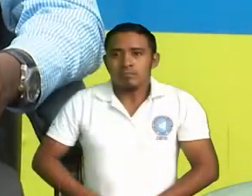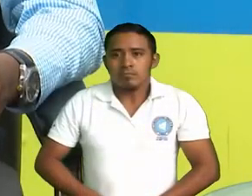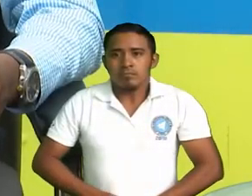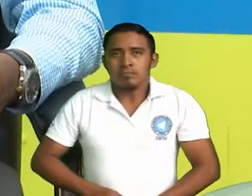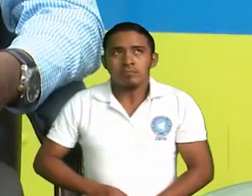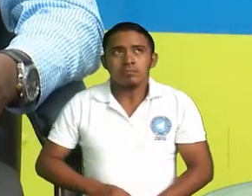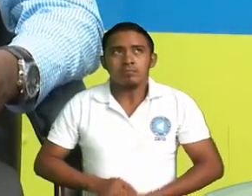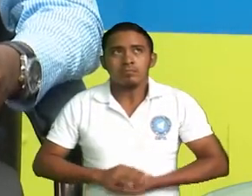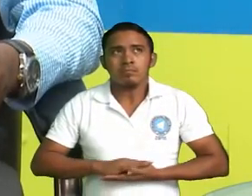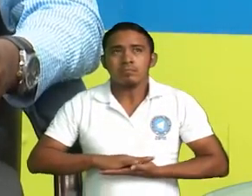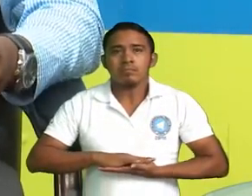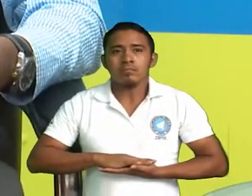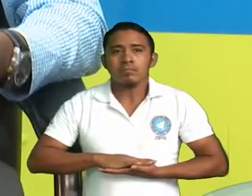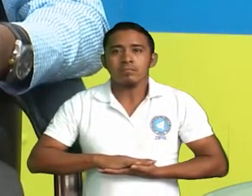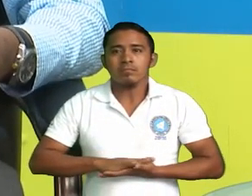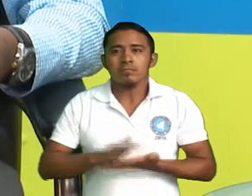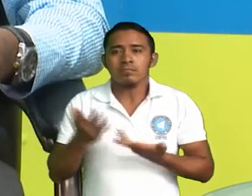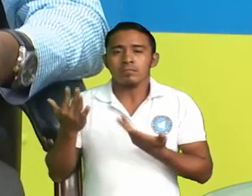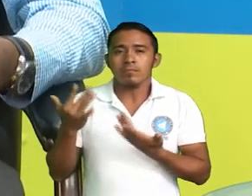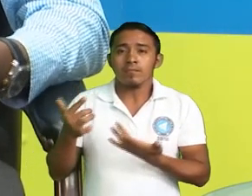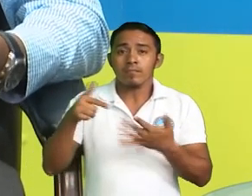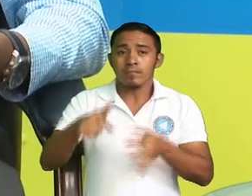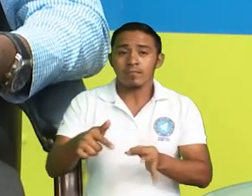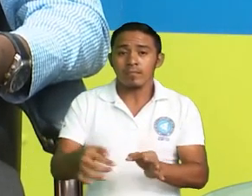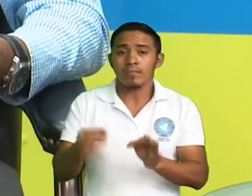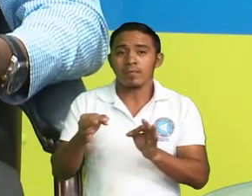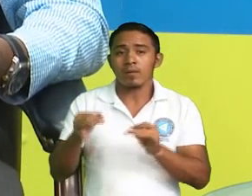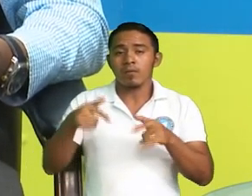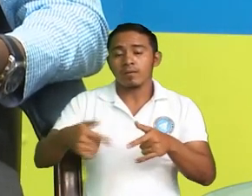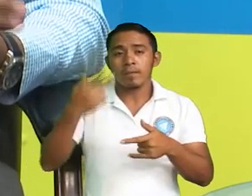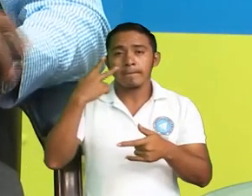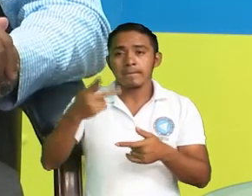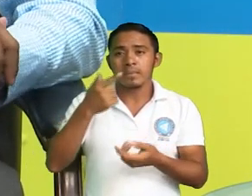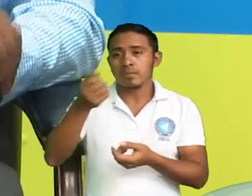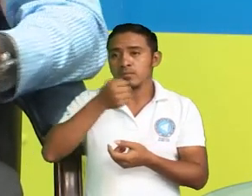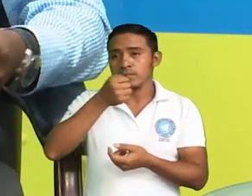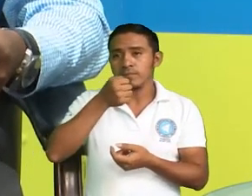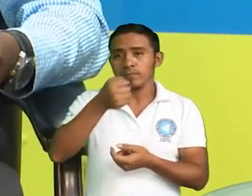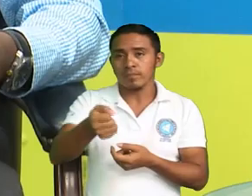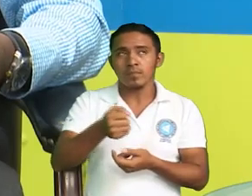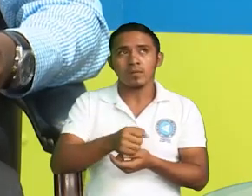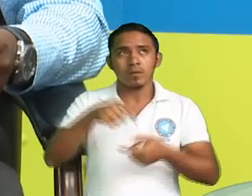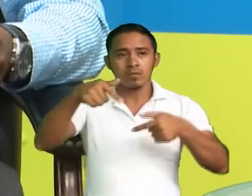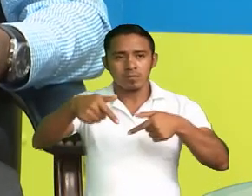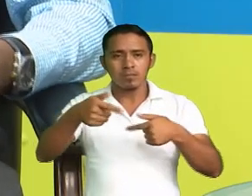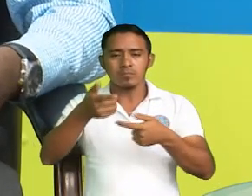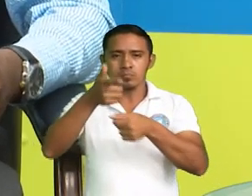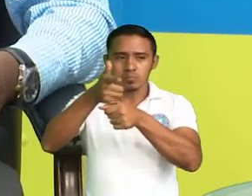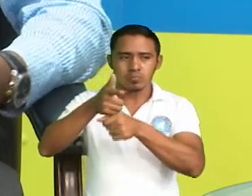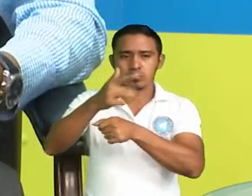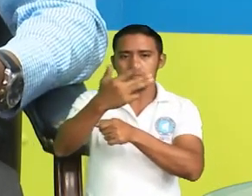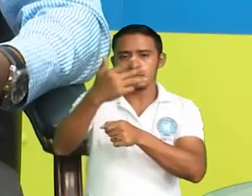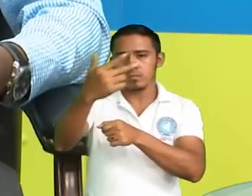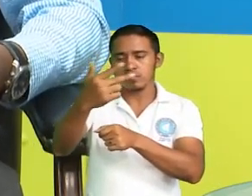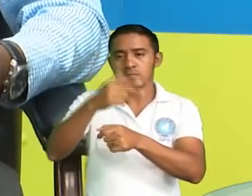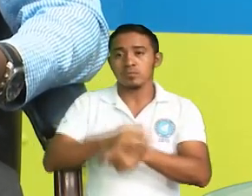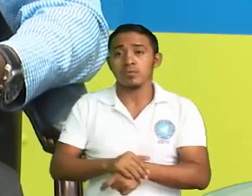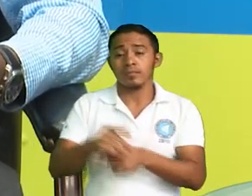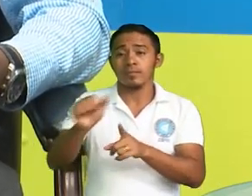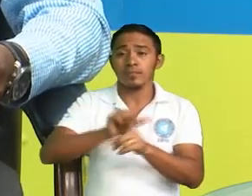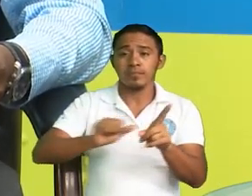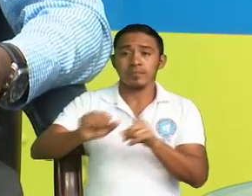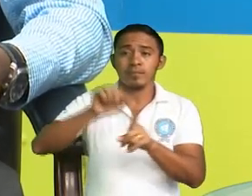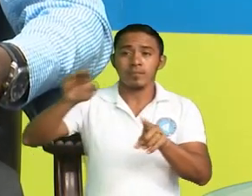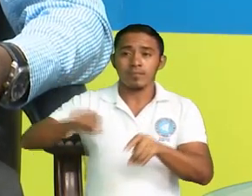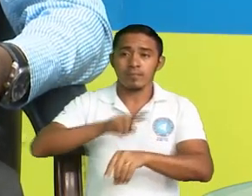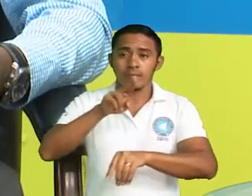¿Y este cuándo? Estamos de regreso, amigos televidentes. Gracias por su fiel sintonía a través de la frecuencia del canal 98, el canal parlamentario,